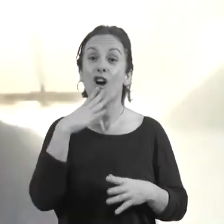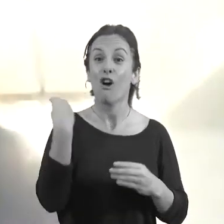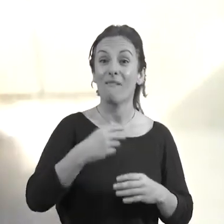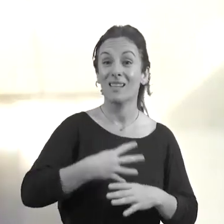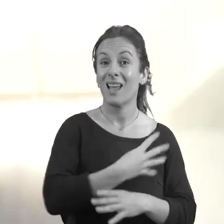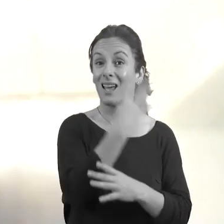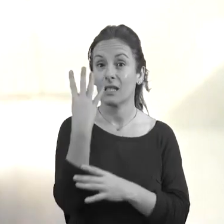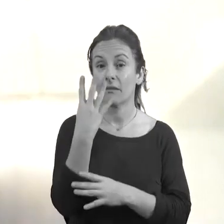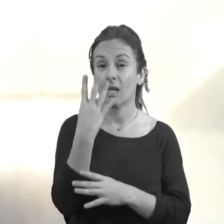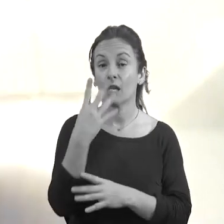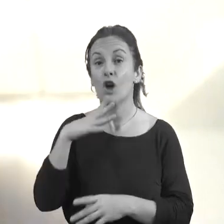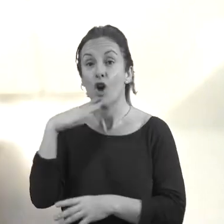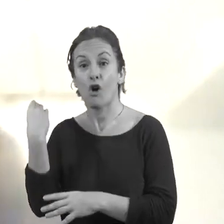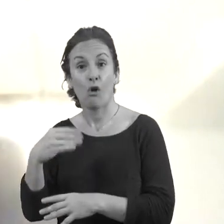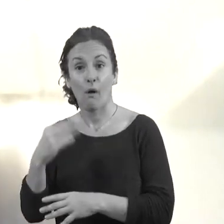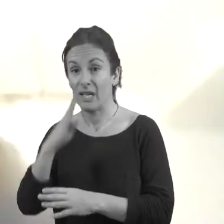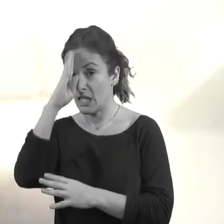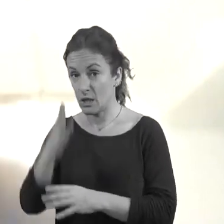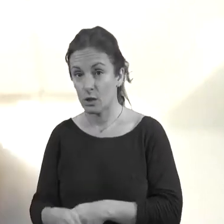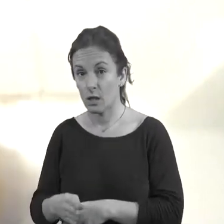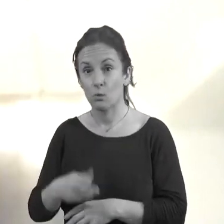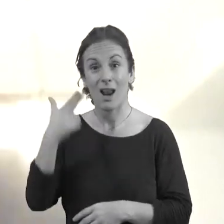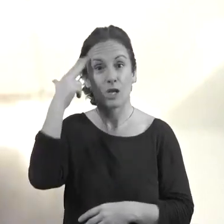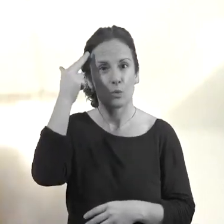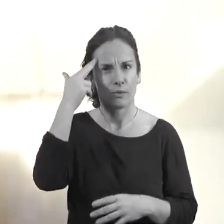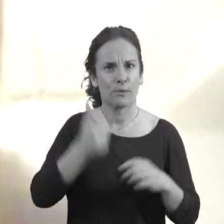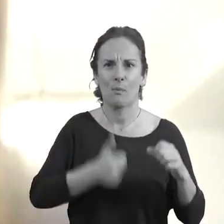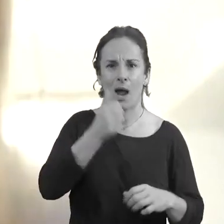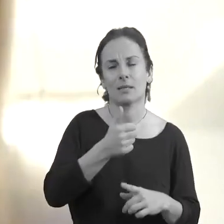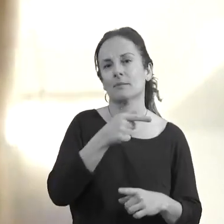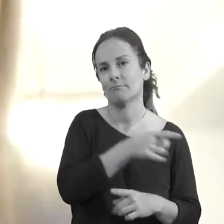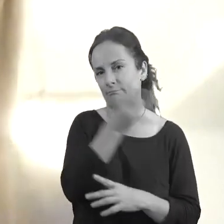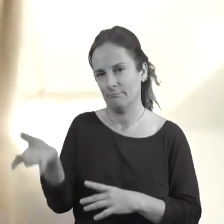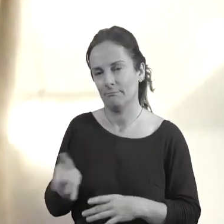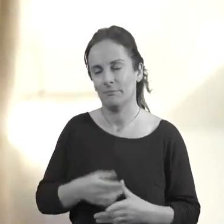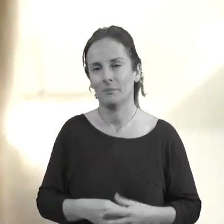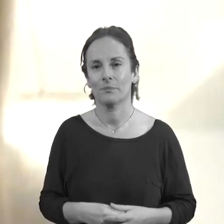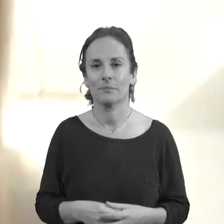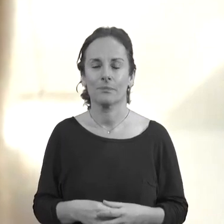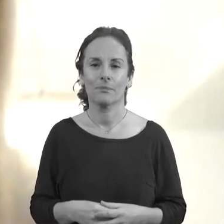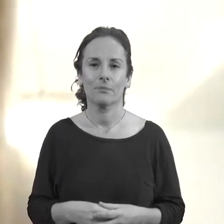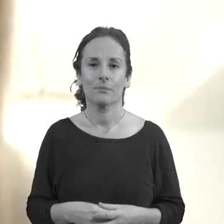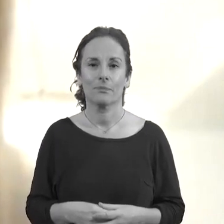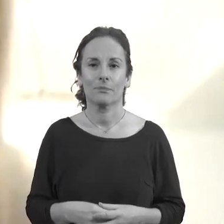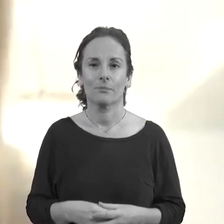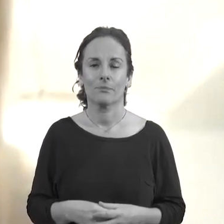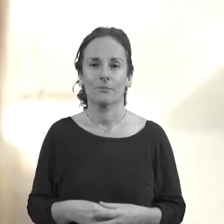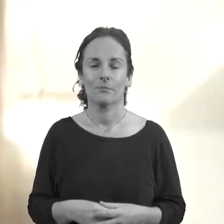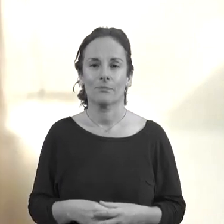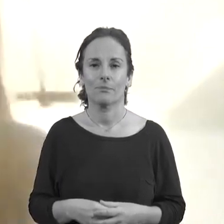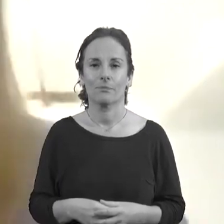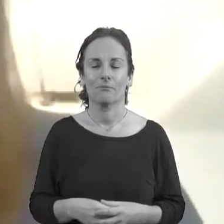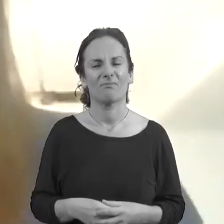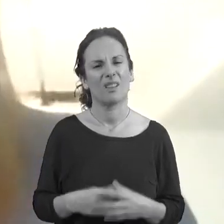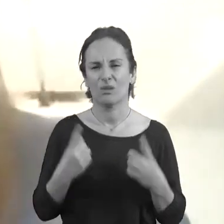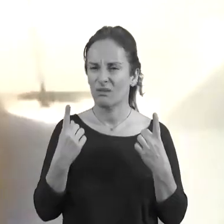que en jóvenes heterosexuales o cisexuales, ¿no? Entonces, todavía eso nos